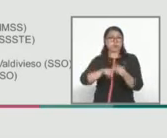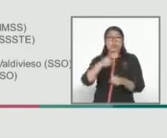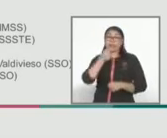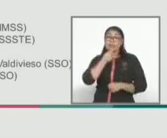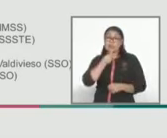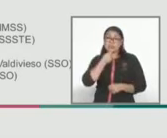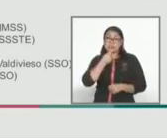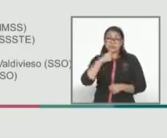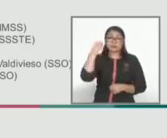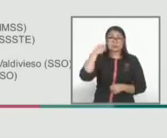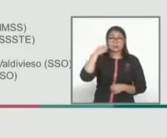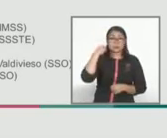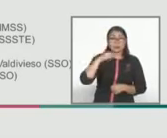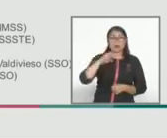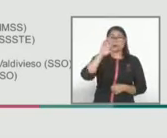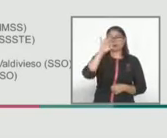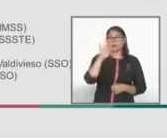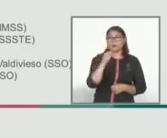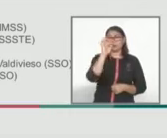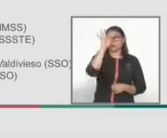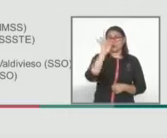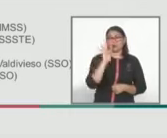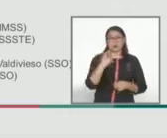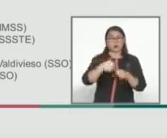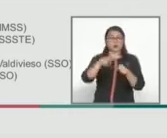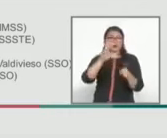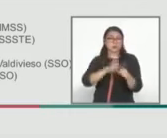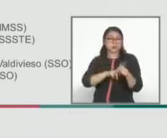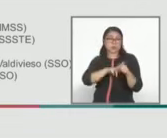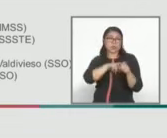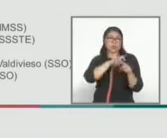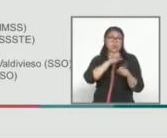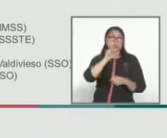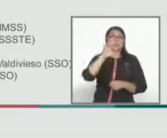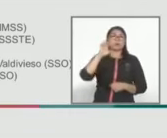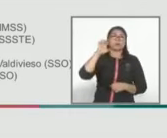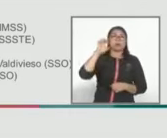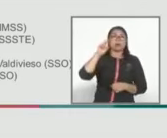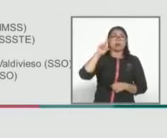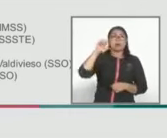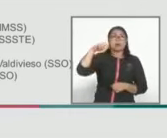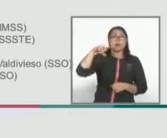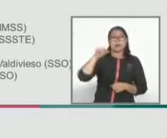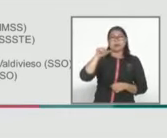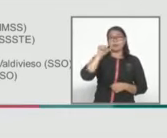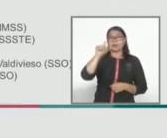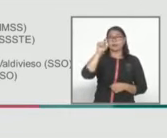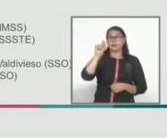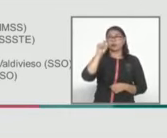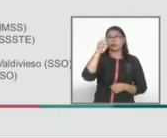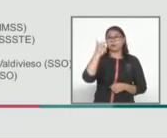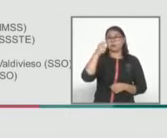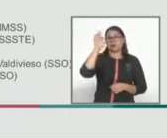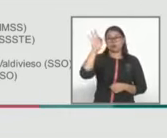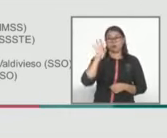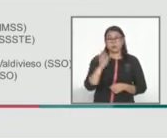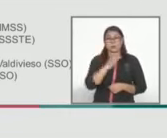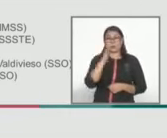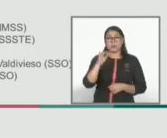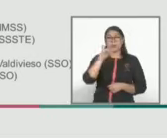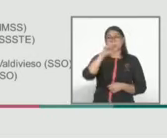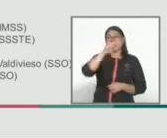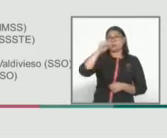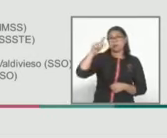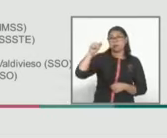Niñez Oaxaqueña, 50%, Hospitales atendidos por Sedena, 16.7%, Hospitales del